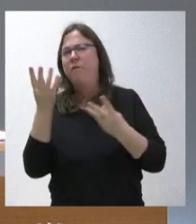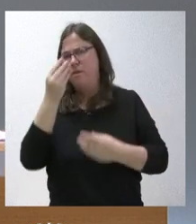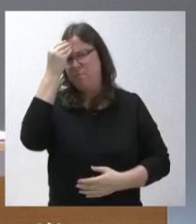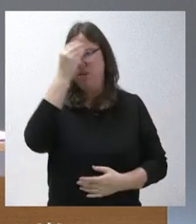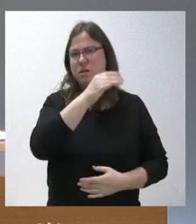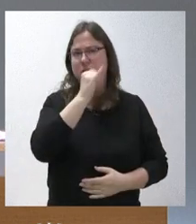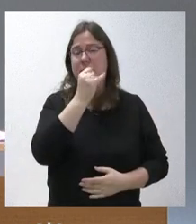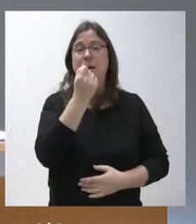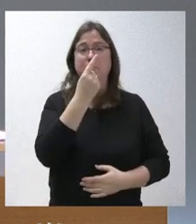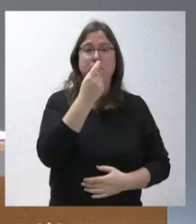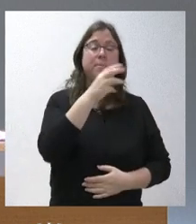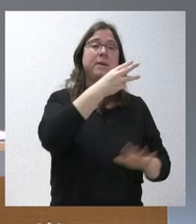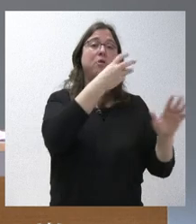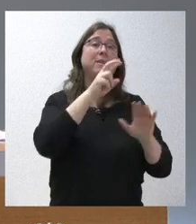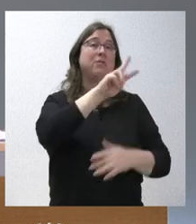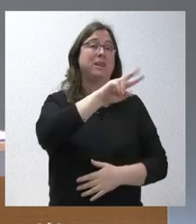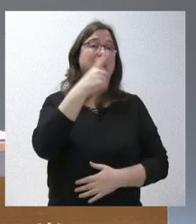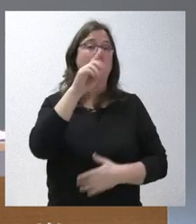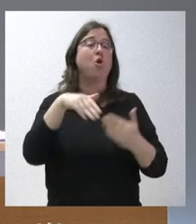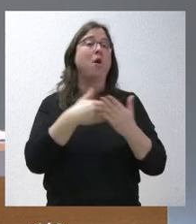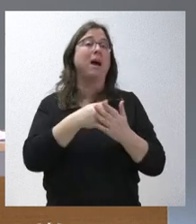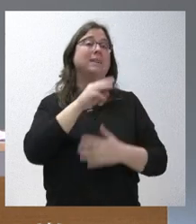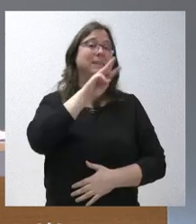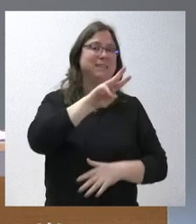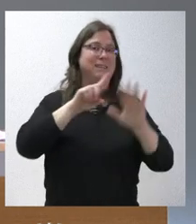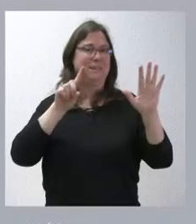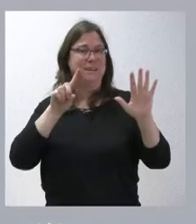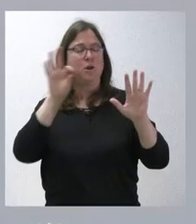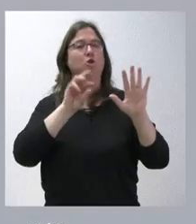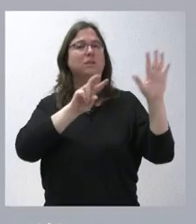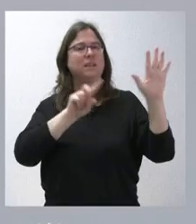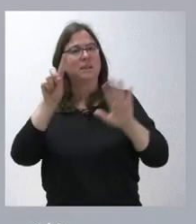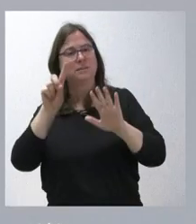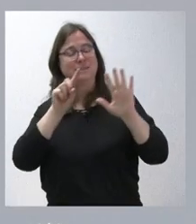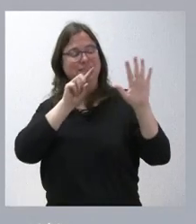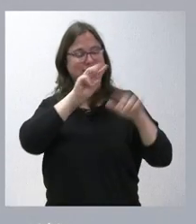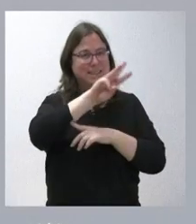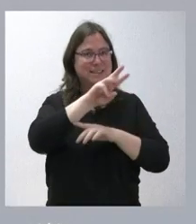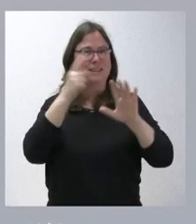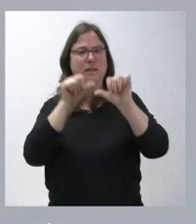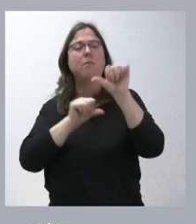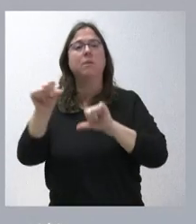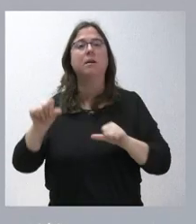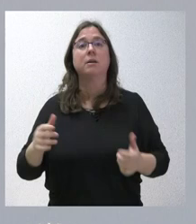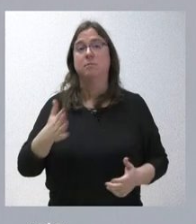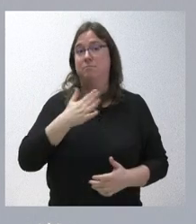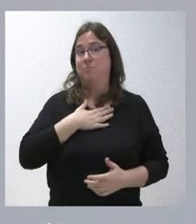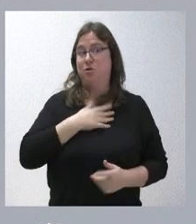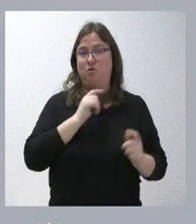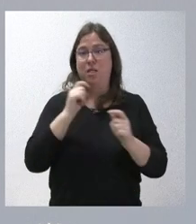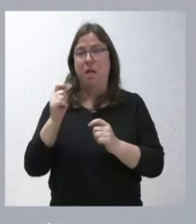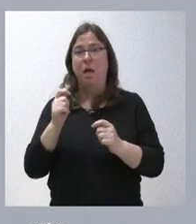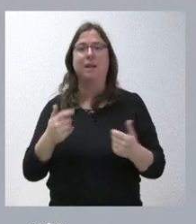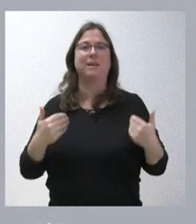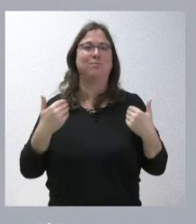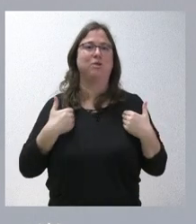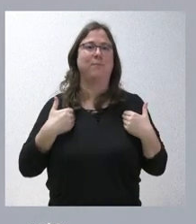desde 31 al 36 y del 36 en adelante miren nosotros no tenemos que identificar aquello que corresponde